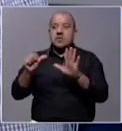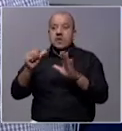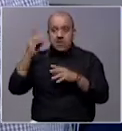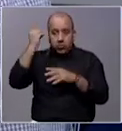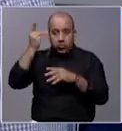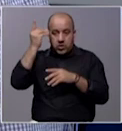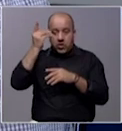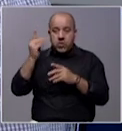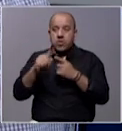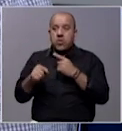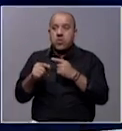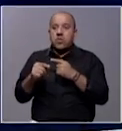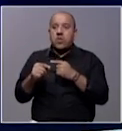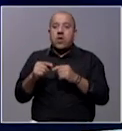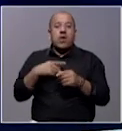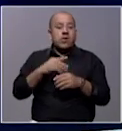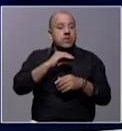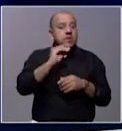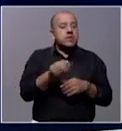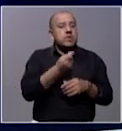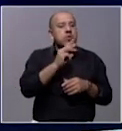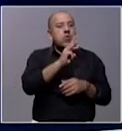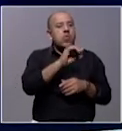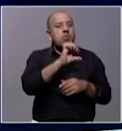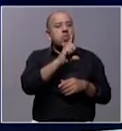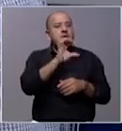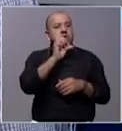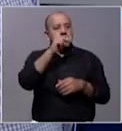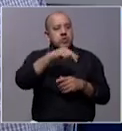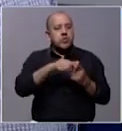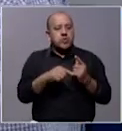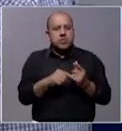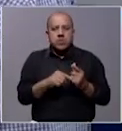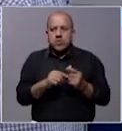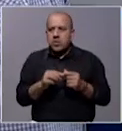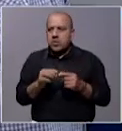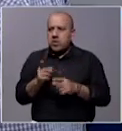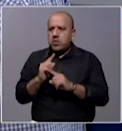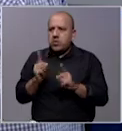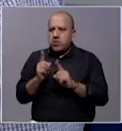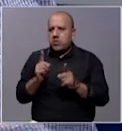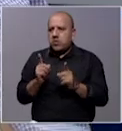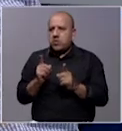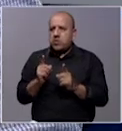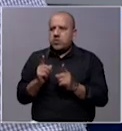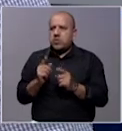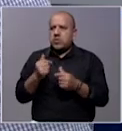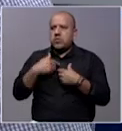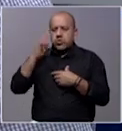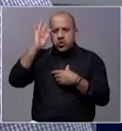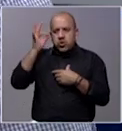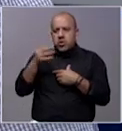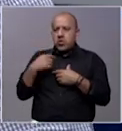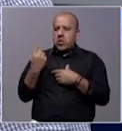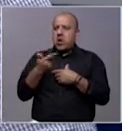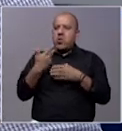representarán en la cámara la uex honesta del partido nacional se derechizó no no no no en absoluto en absoluto yo creo que el partido